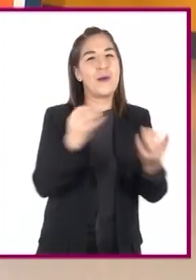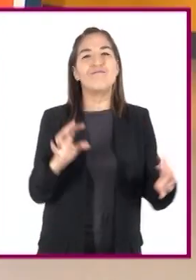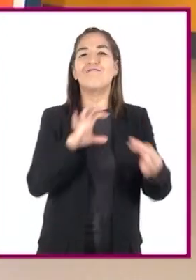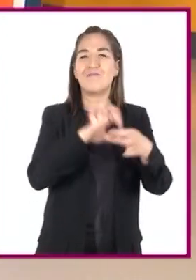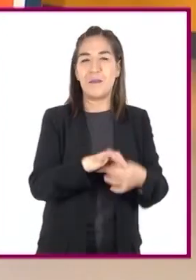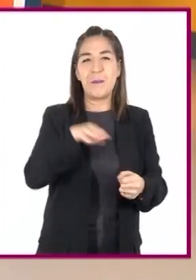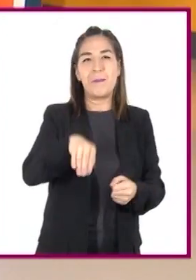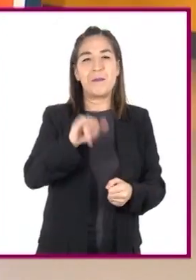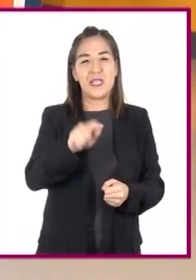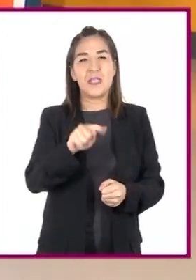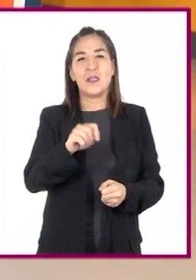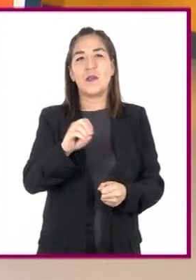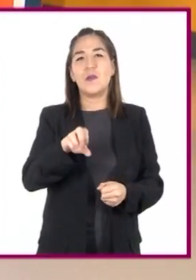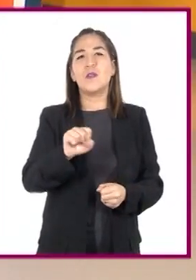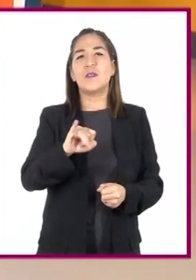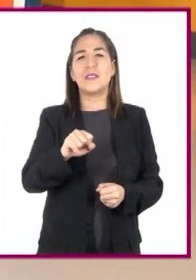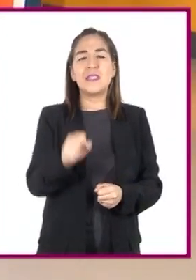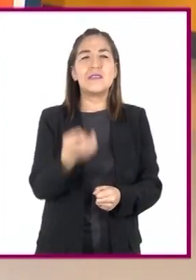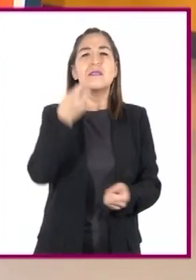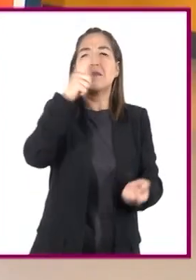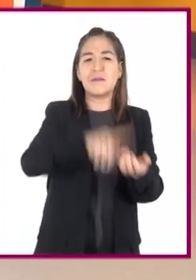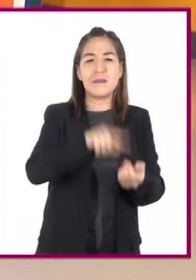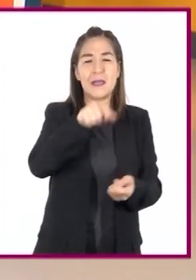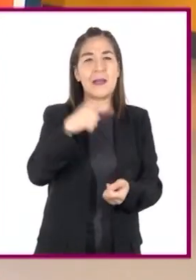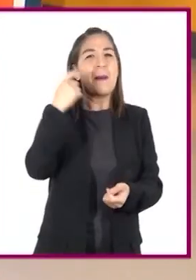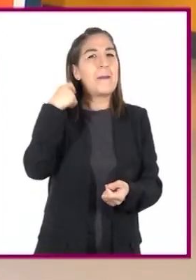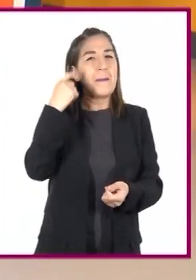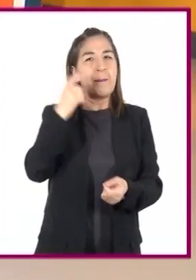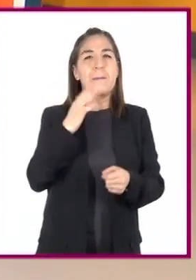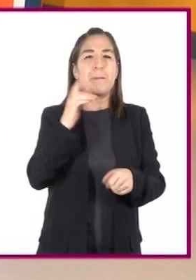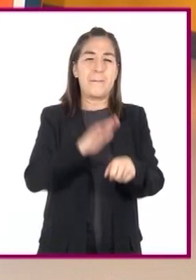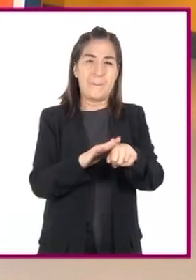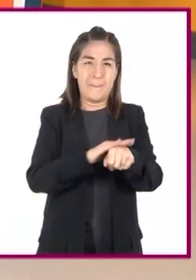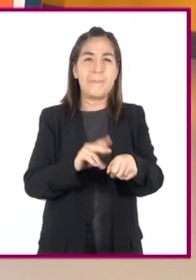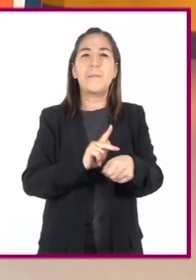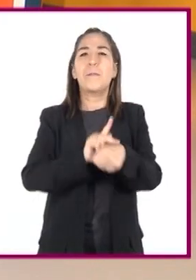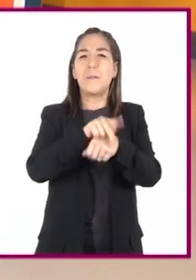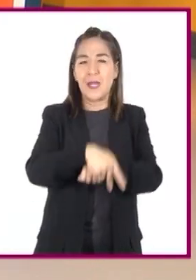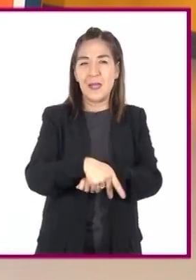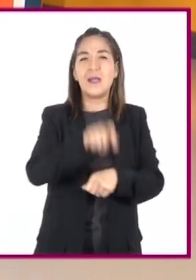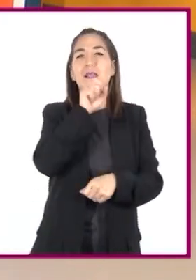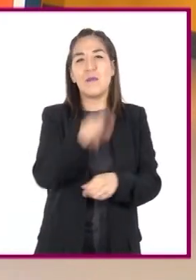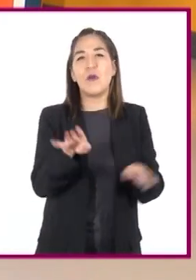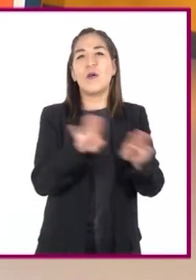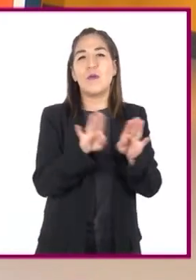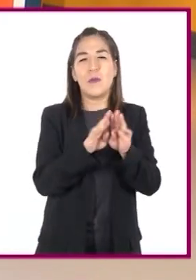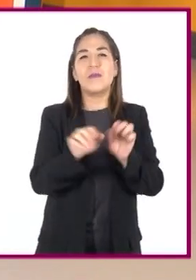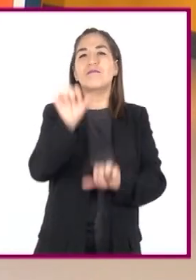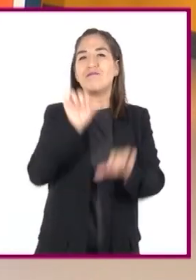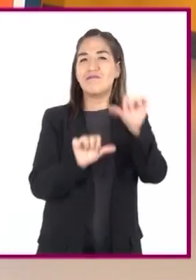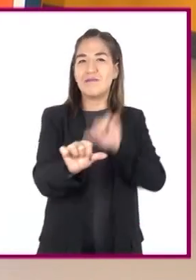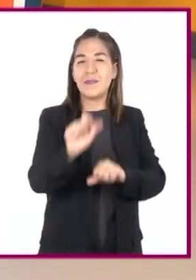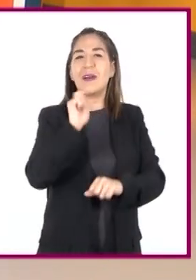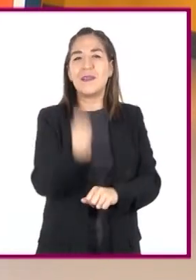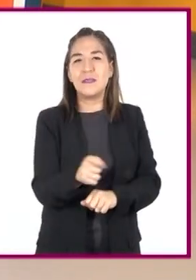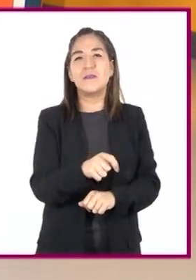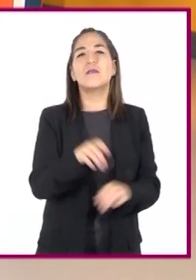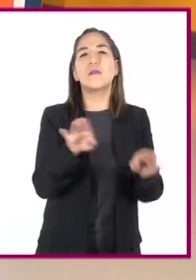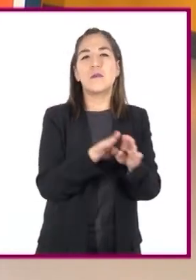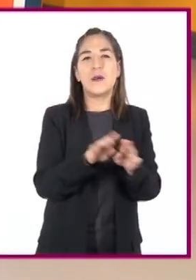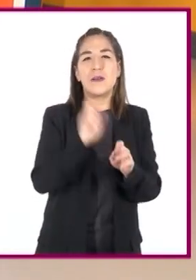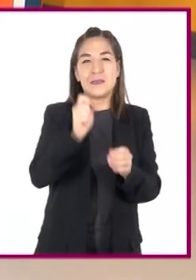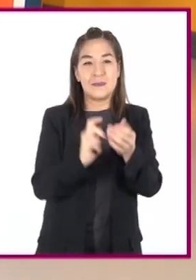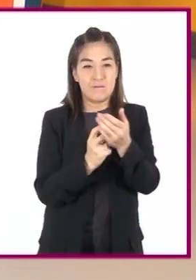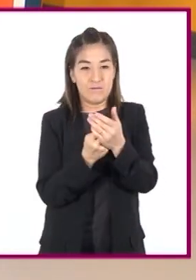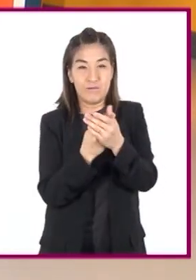el folículo que está insertado en la piel y las células que son sustituidas van saliendo del